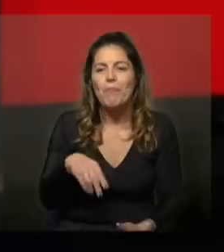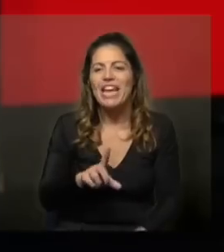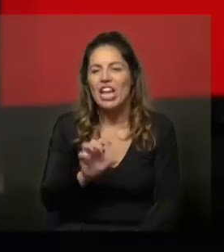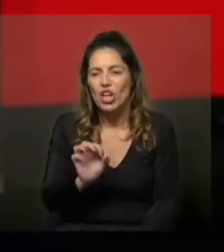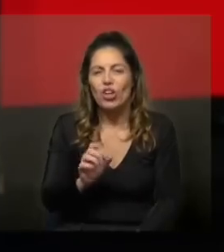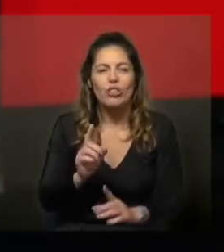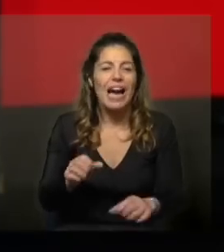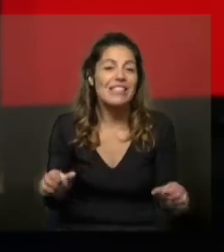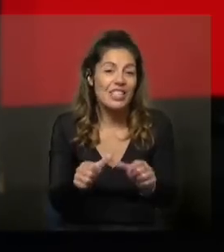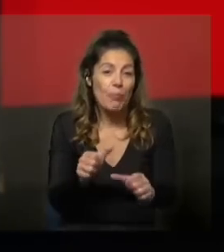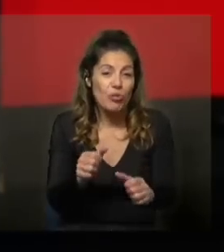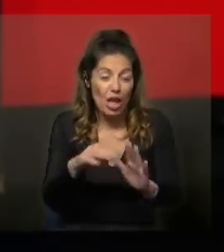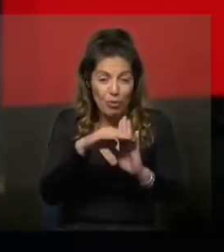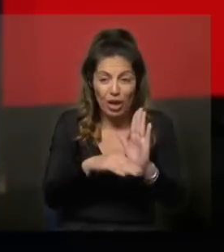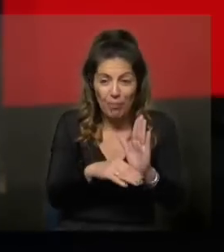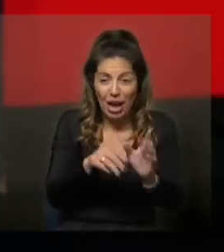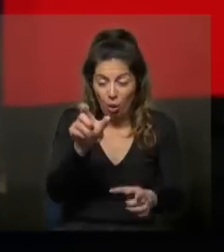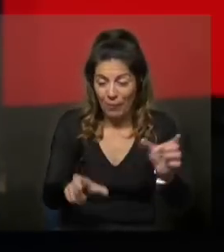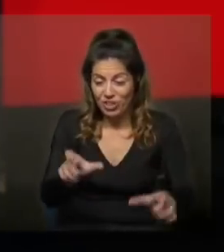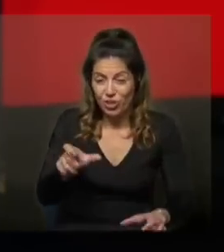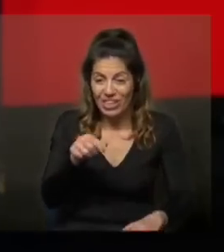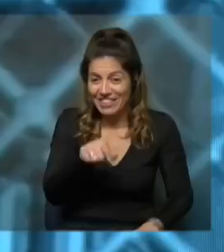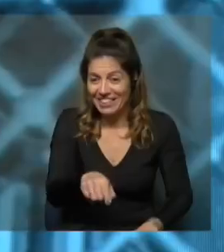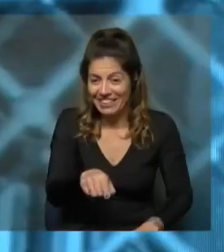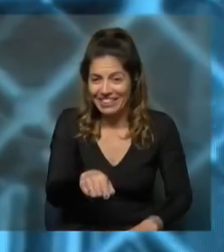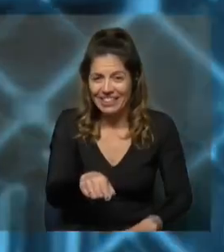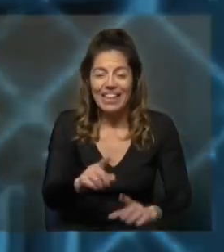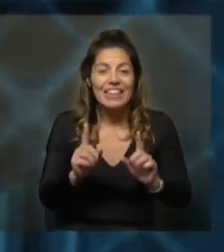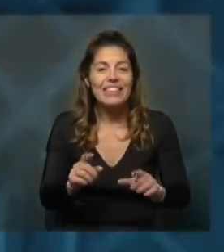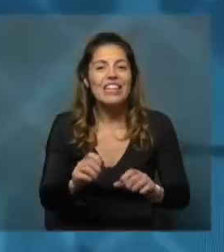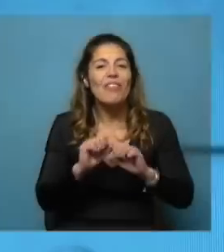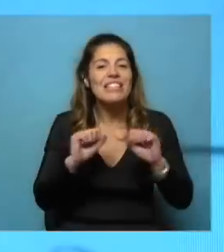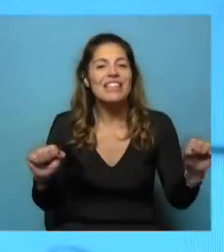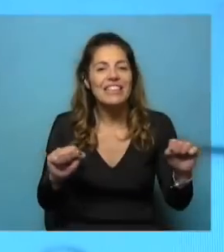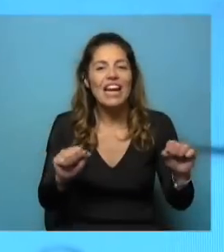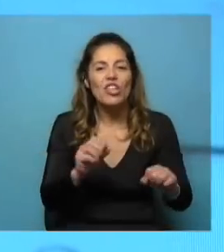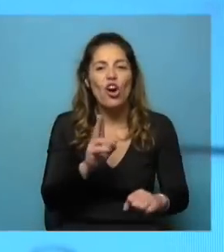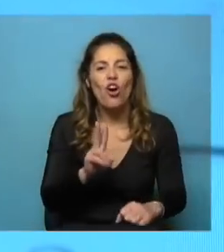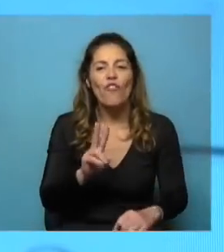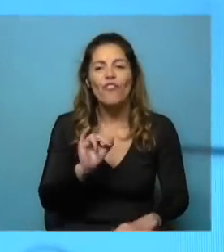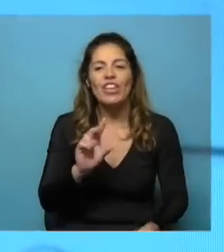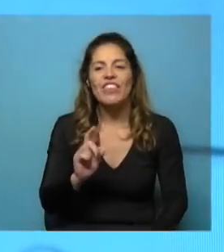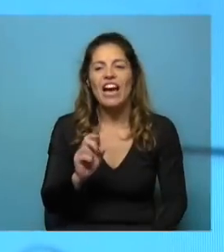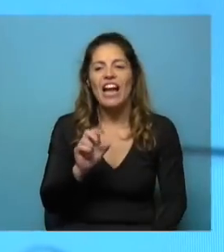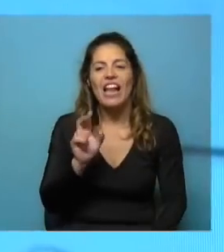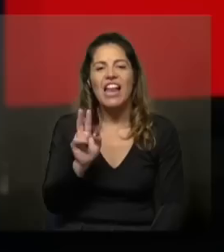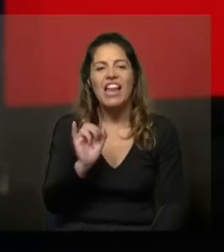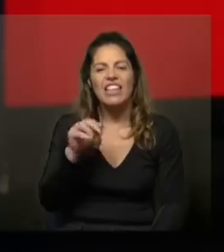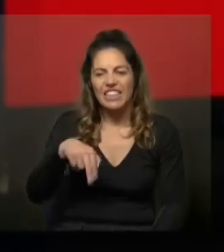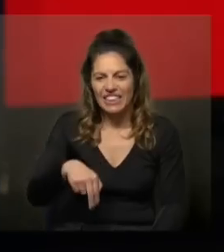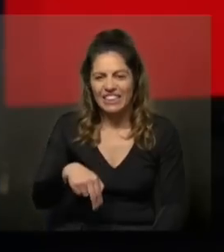con público no no era y estaba el secretario de idalín no el banana